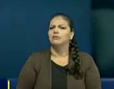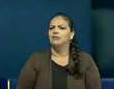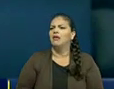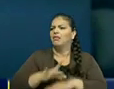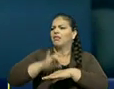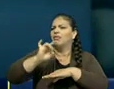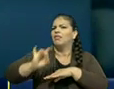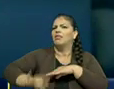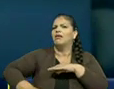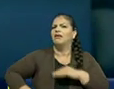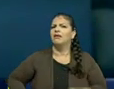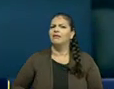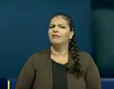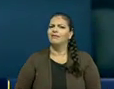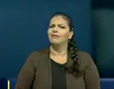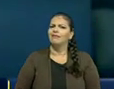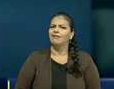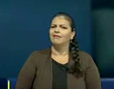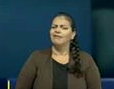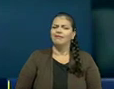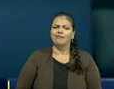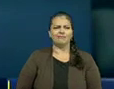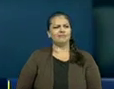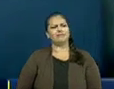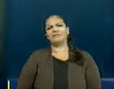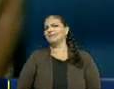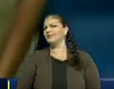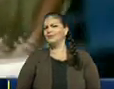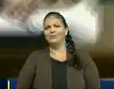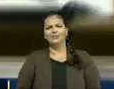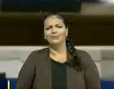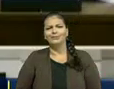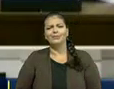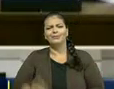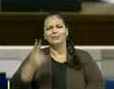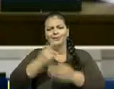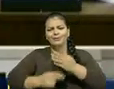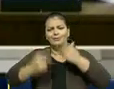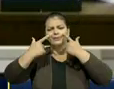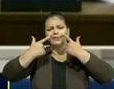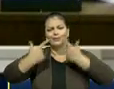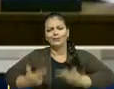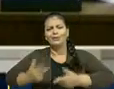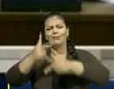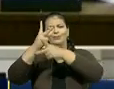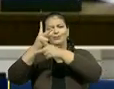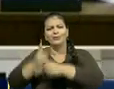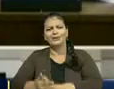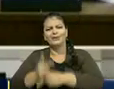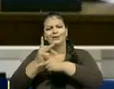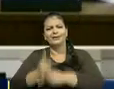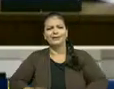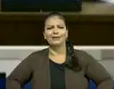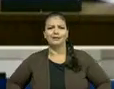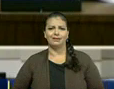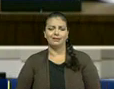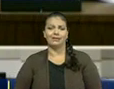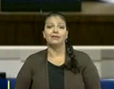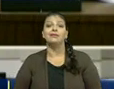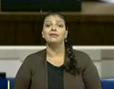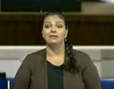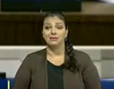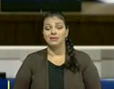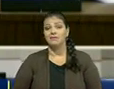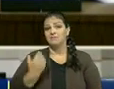nuestros hijos. Exacto. Y bien por Enner Valencia, que entiendo que igual ha sido padre en México, y de México se